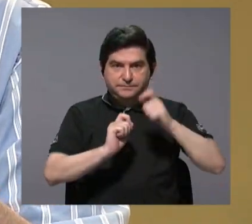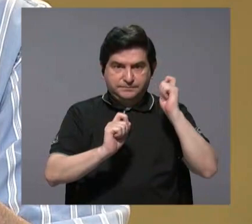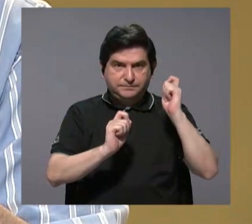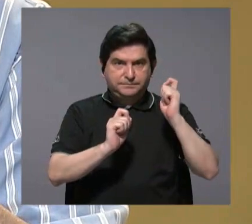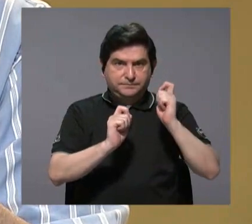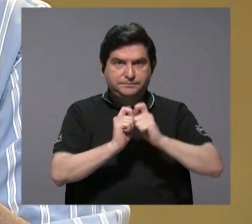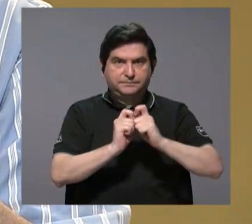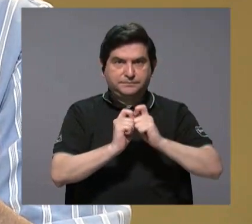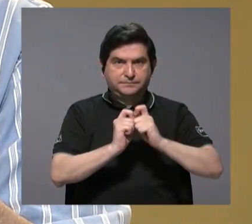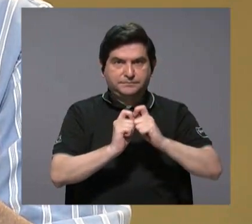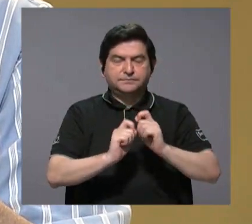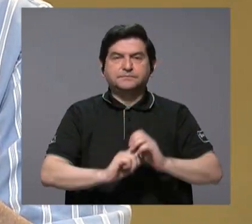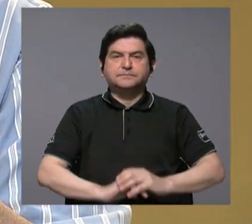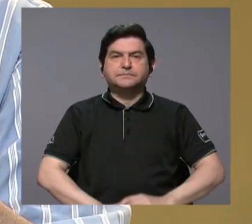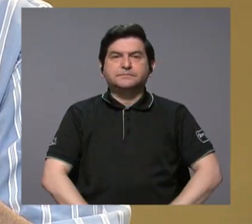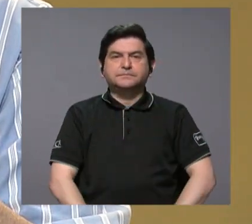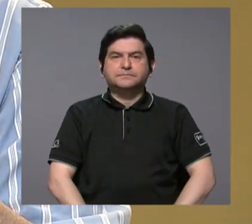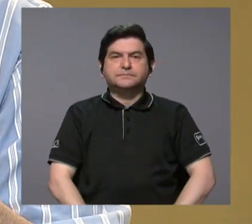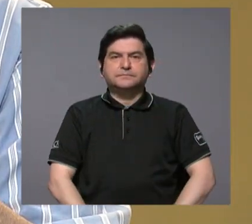precisamente